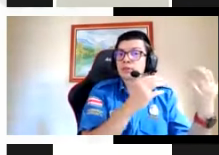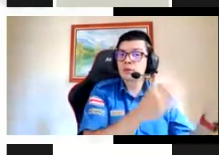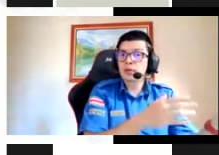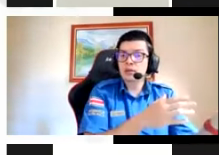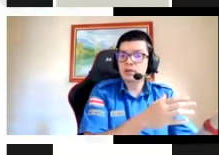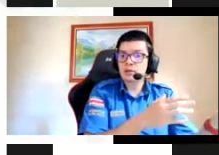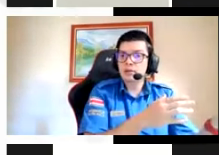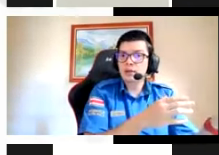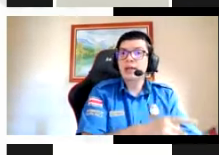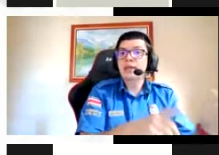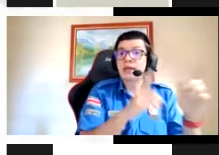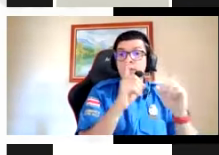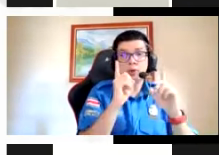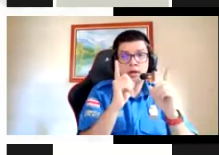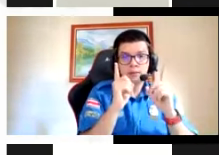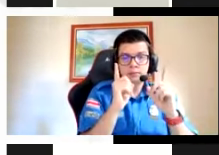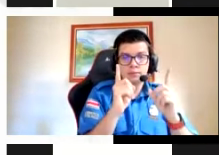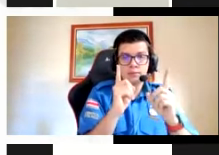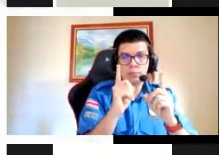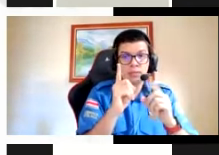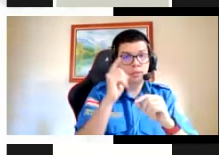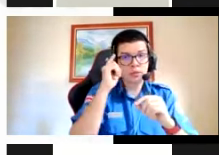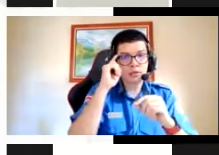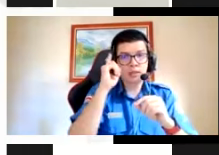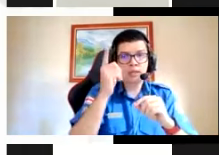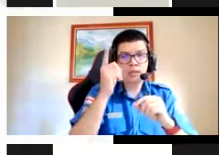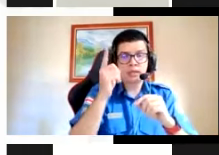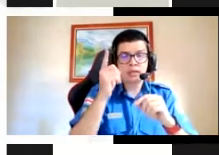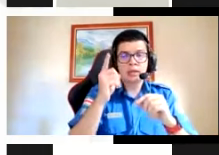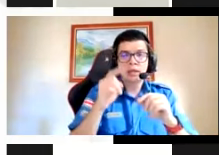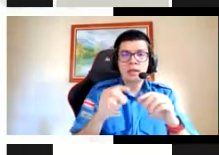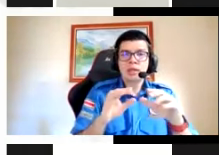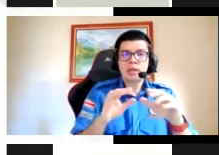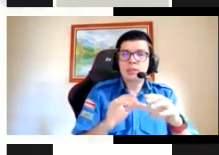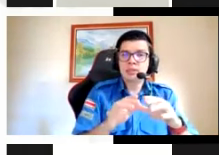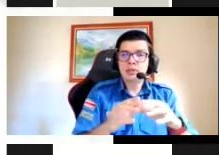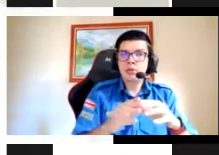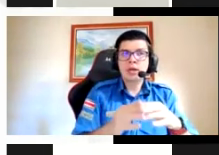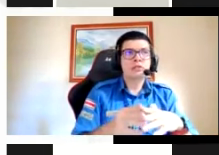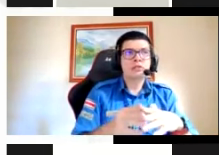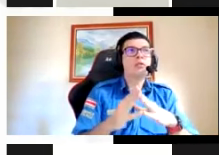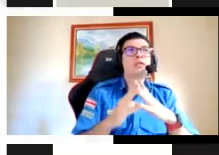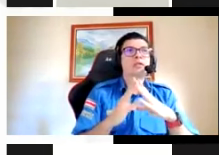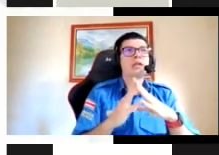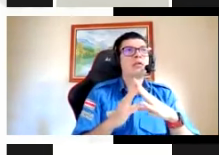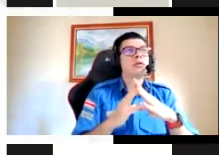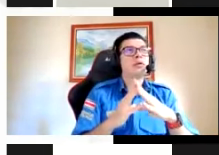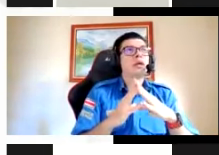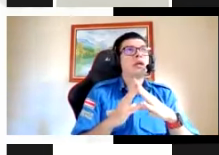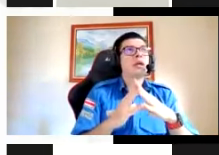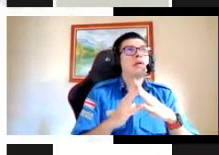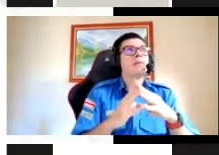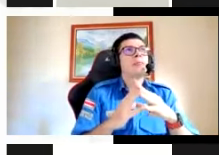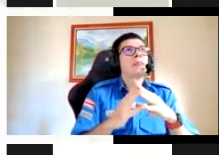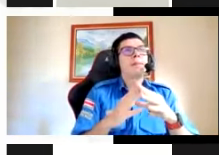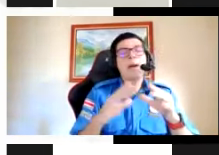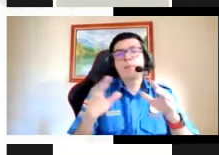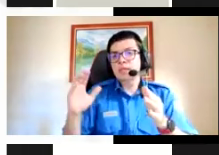a explotar. Y ahora, pensemos en lo siguiente. Tal vez en algún caso, en un incendio,